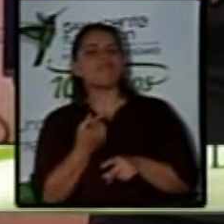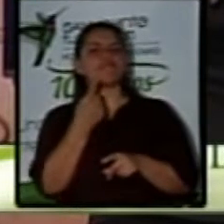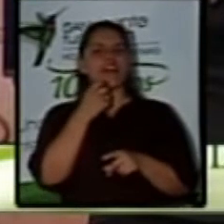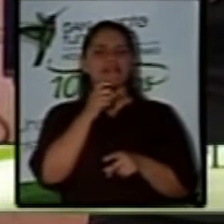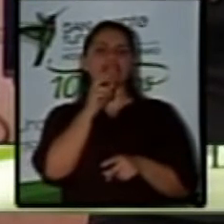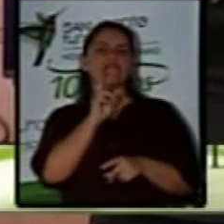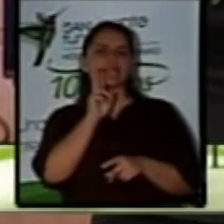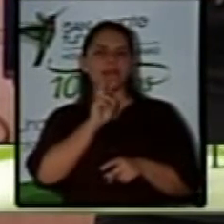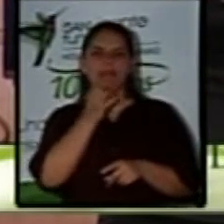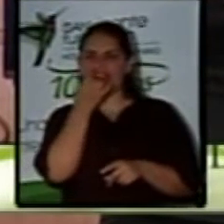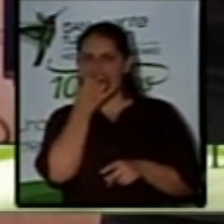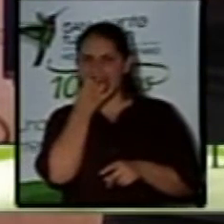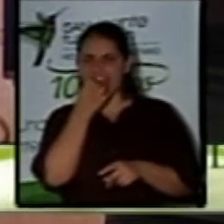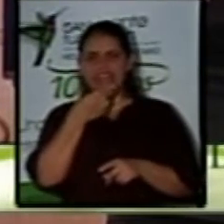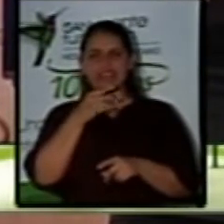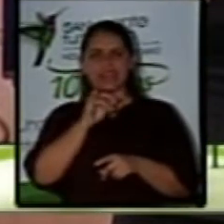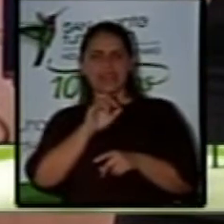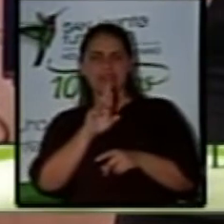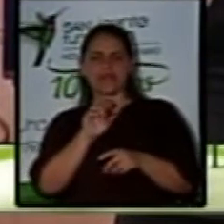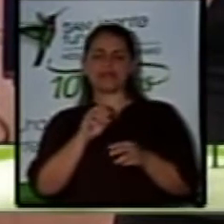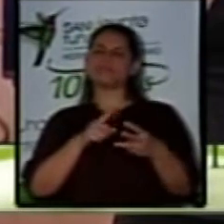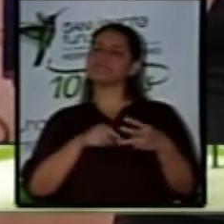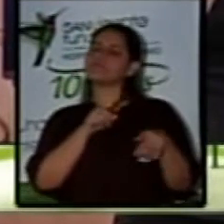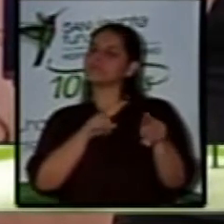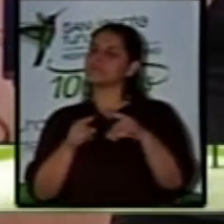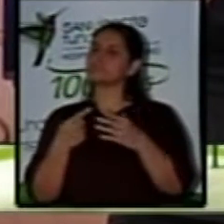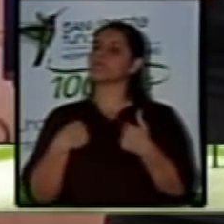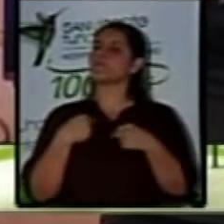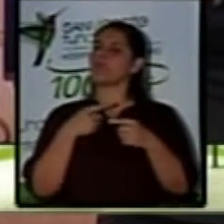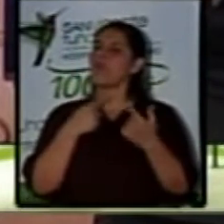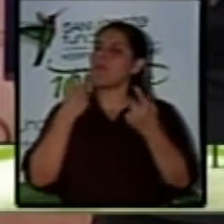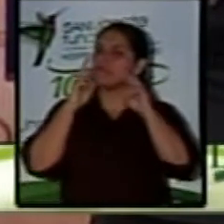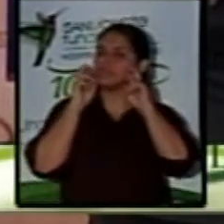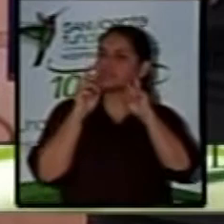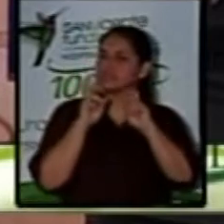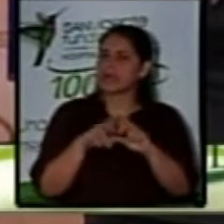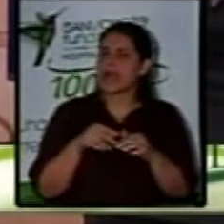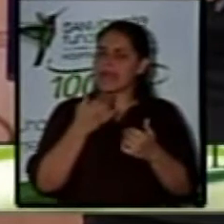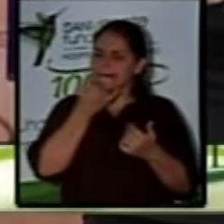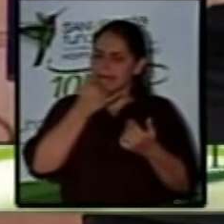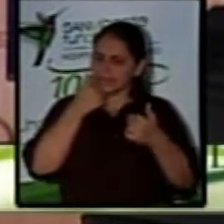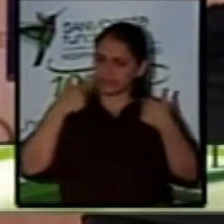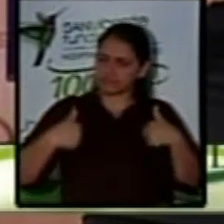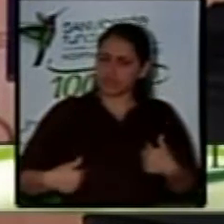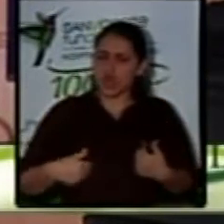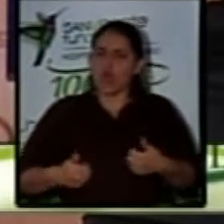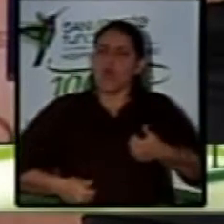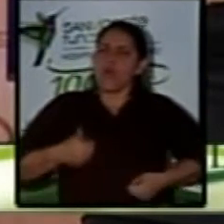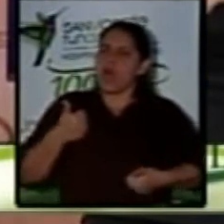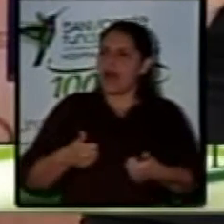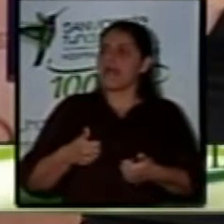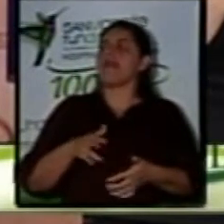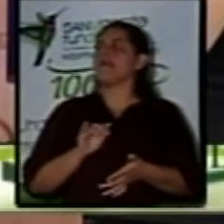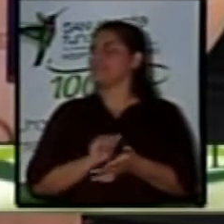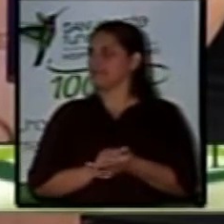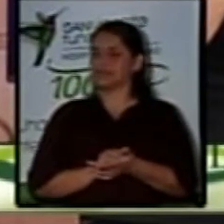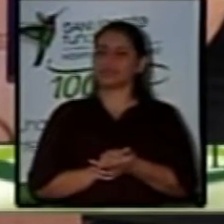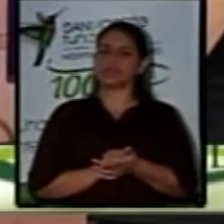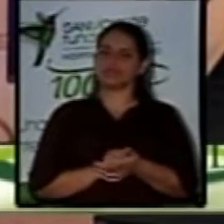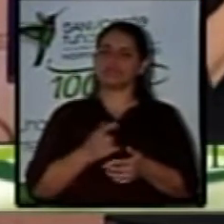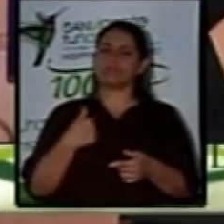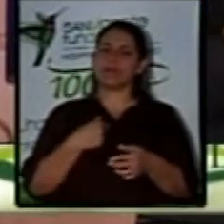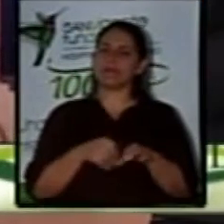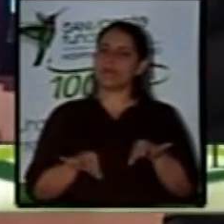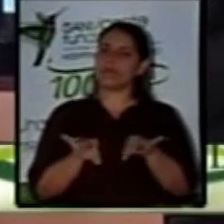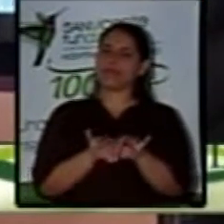estar asociado pues a estos síntomas. Entonces tratar siempre de investigar, ir un poquito más allá en el síntoma que tenemos antes de